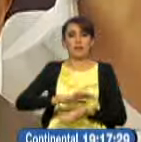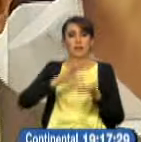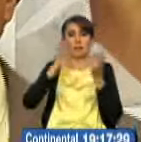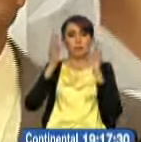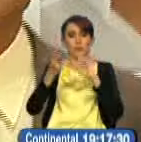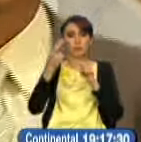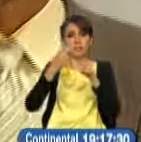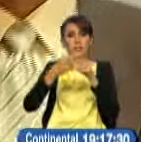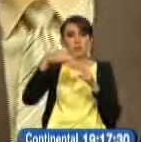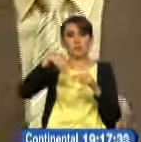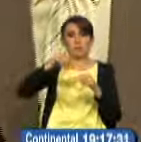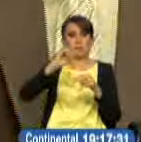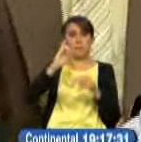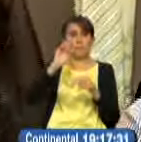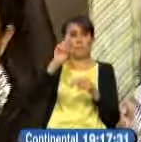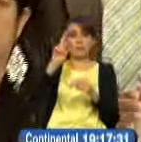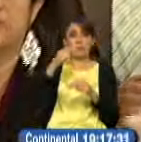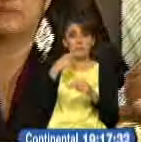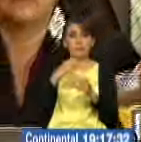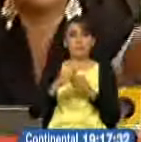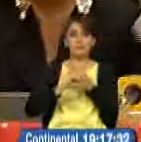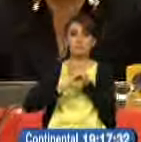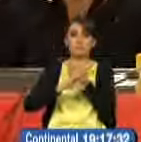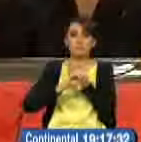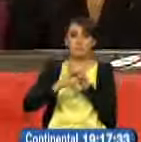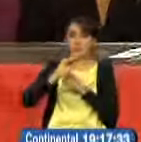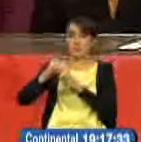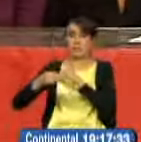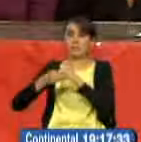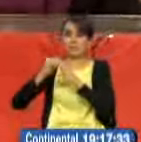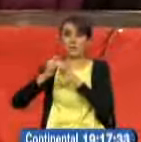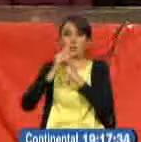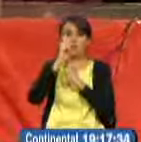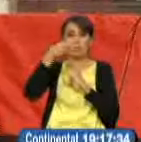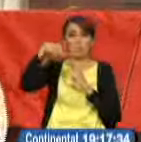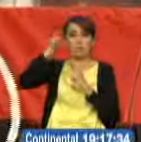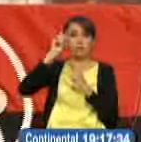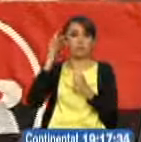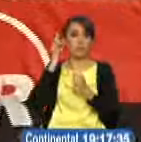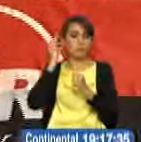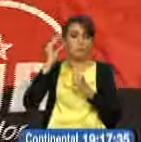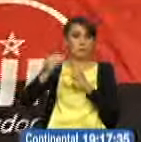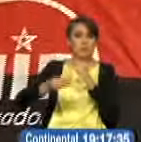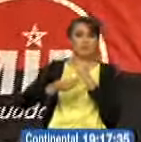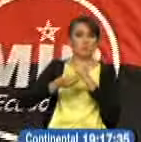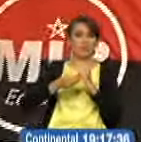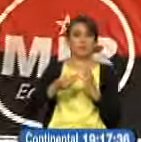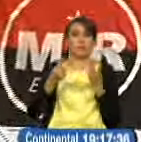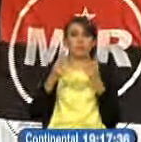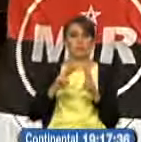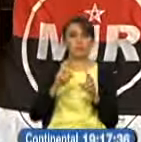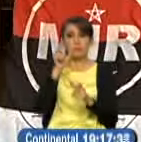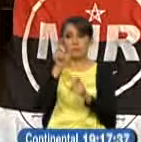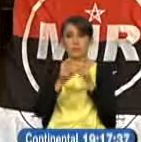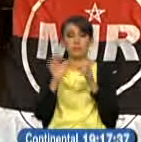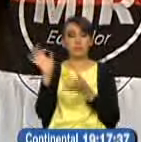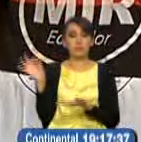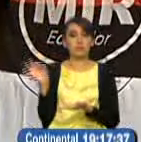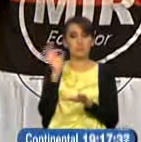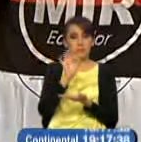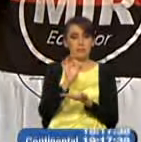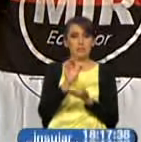Moreno-Glass, declaración a la que se unió el colectivo Un Millón de Mujeres con Lenin. Sus representantes manifestaron que van a defender